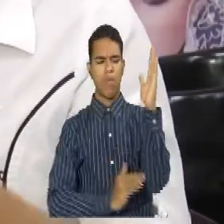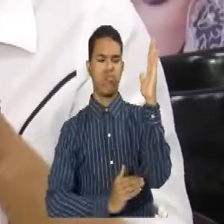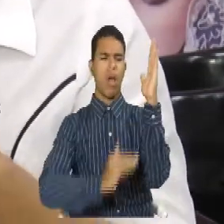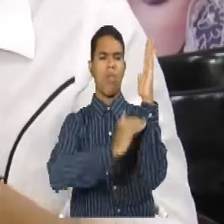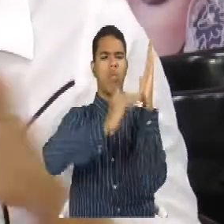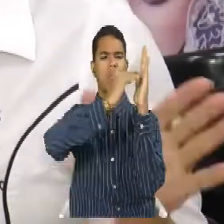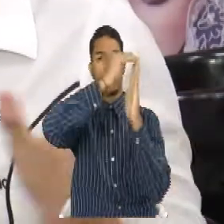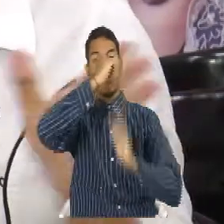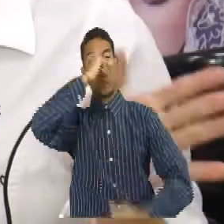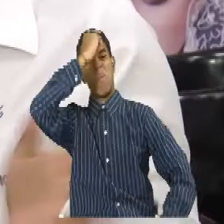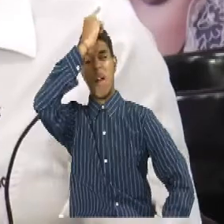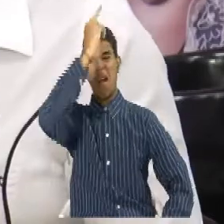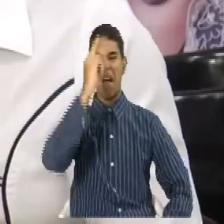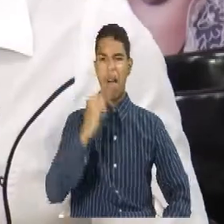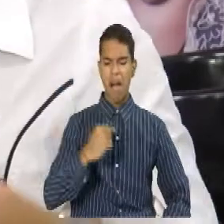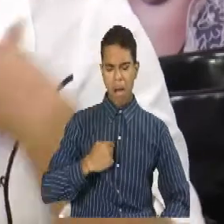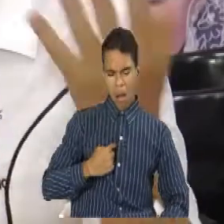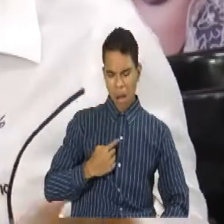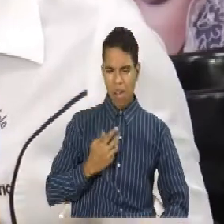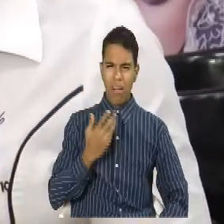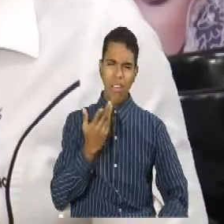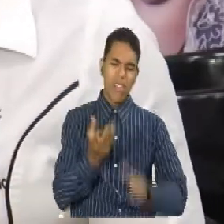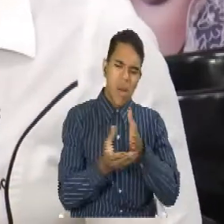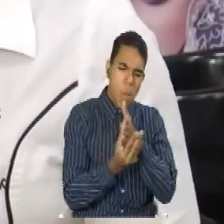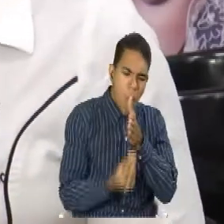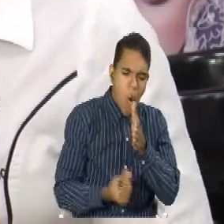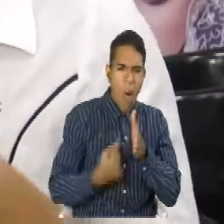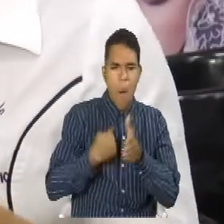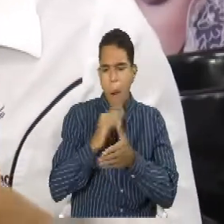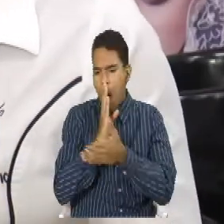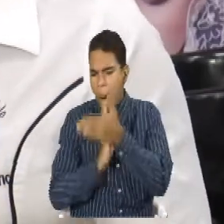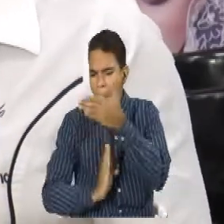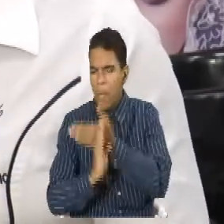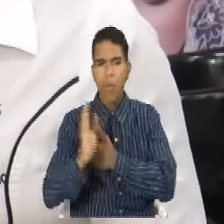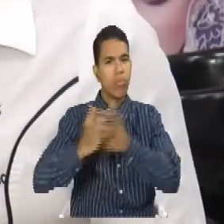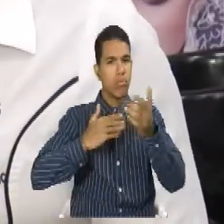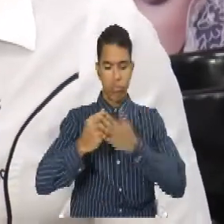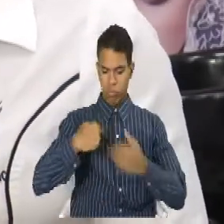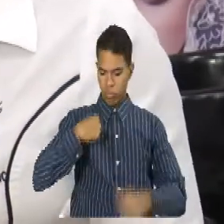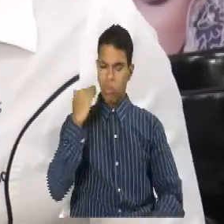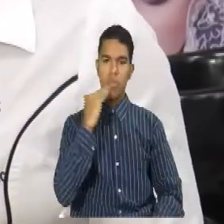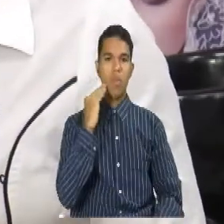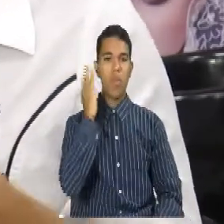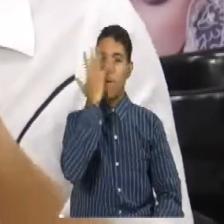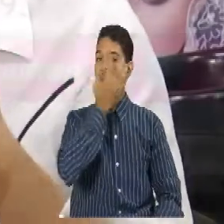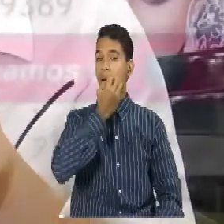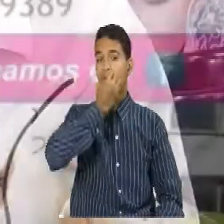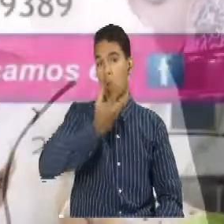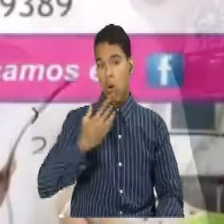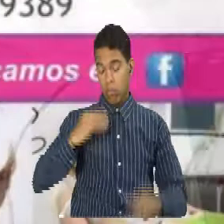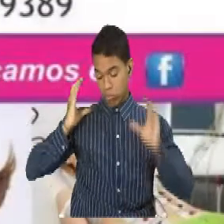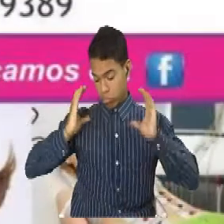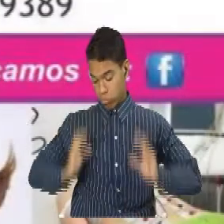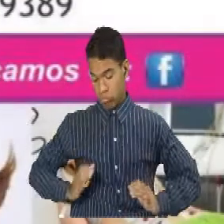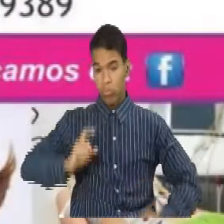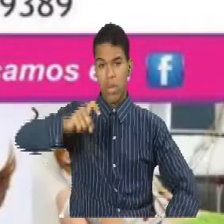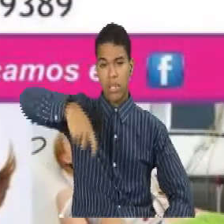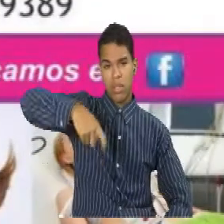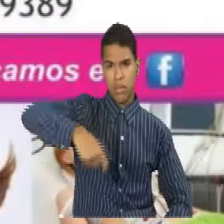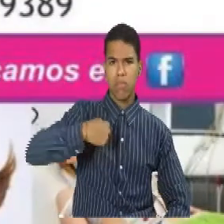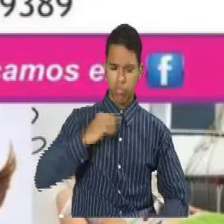mundo, independientemente del estrato que sea, nos queremos ver bellas. Y aquí en Magda Cudelo lo podemos hacer realidad.